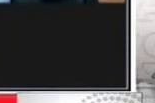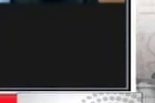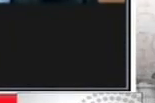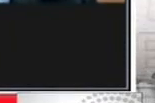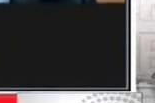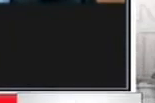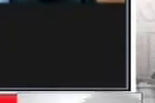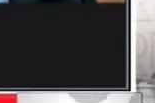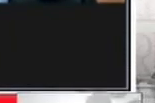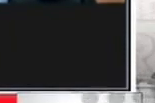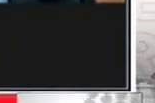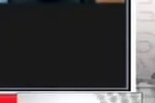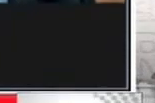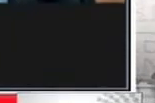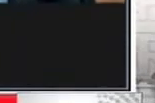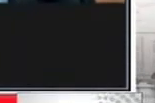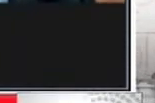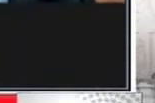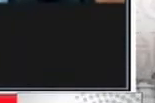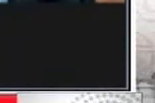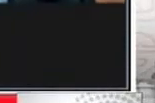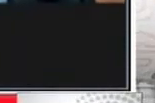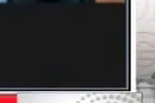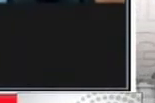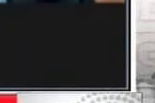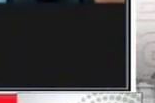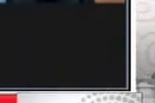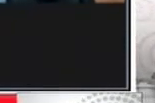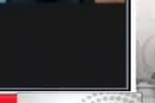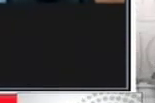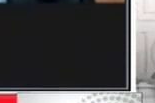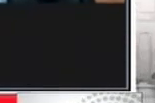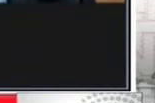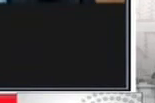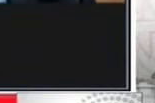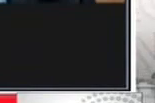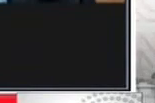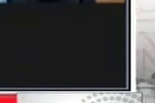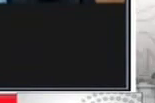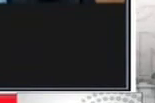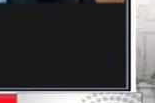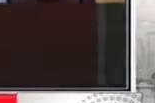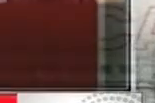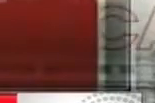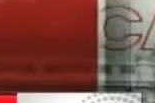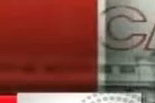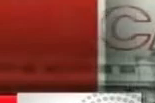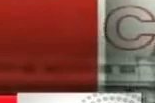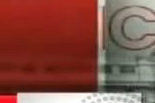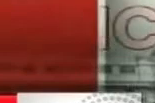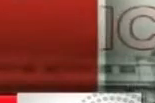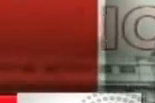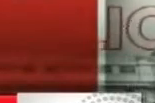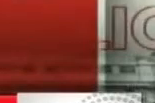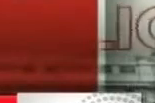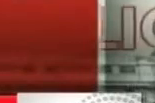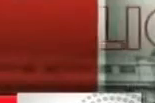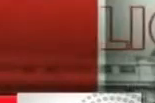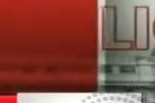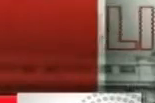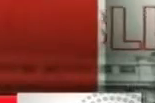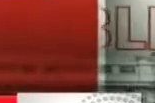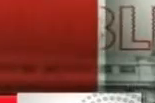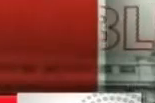pueda atender con las consultas que tengan a bien formular los señores congresistas. Señores